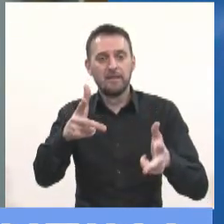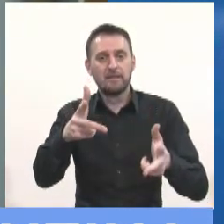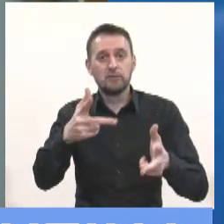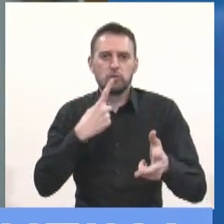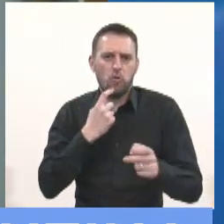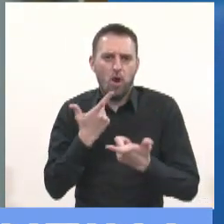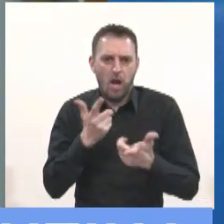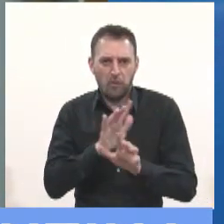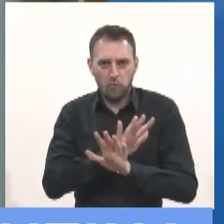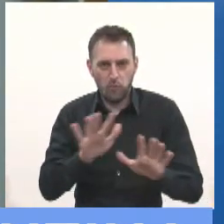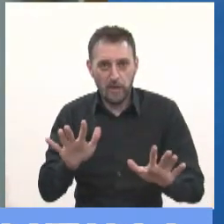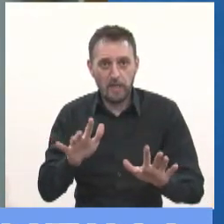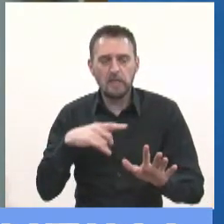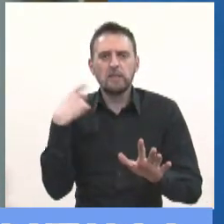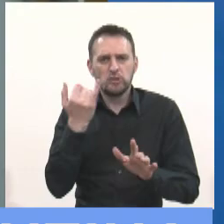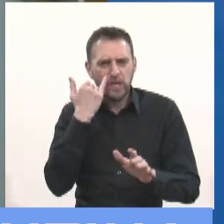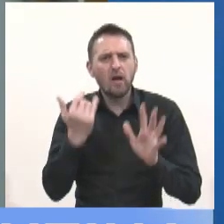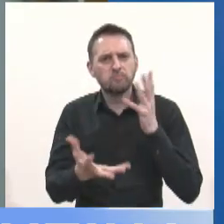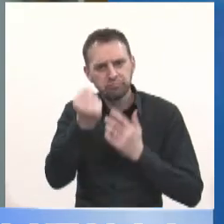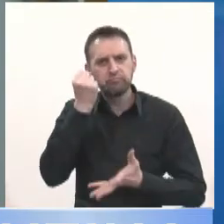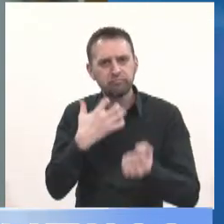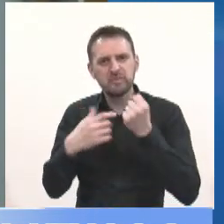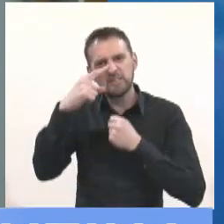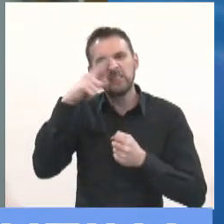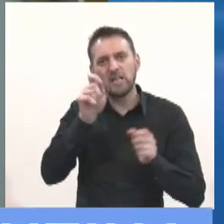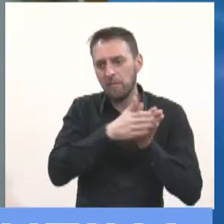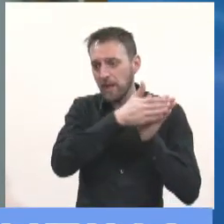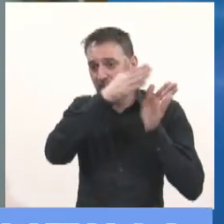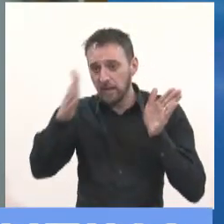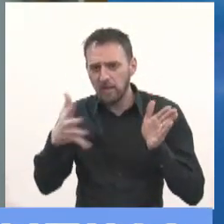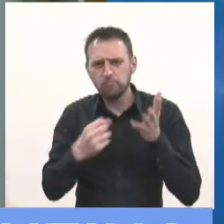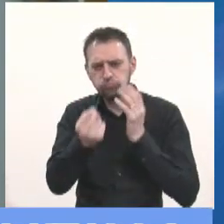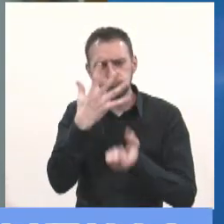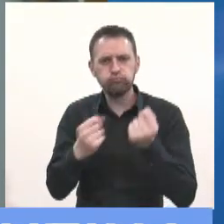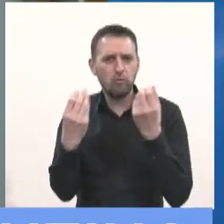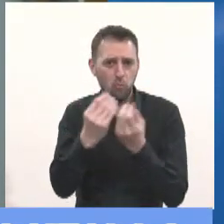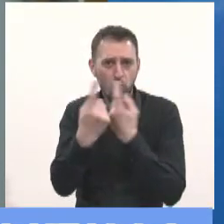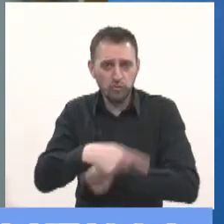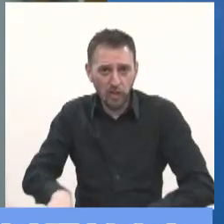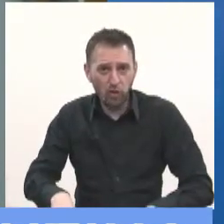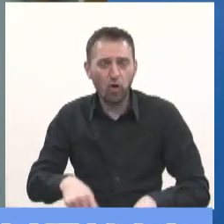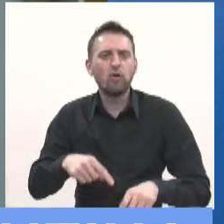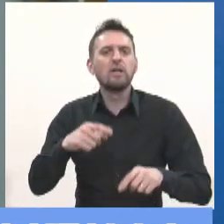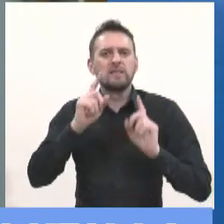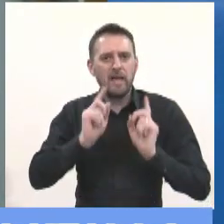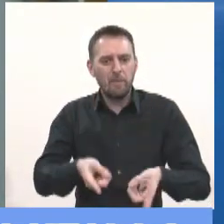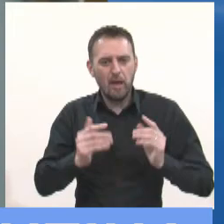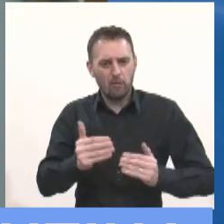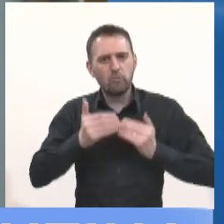y una duda, ¿no? Con todo lo que se ha logrado en estos 7 meses, con todo lo que se ha